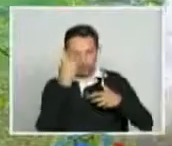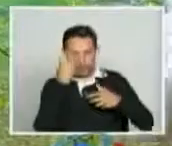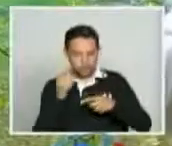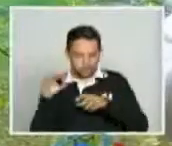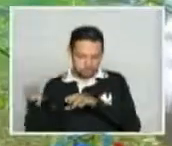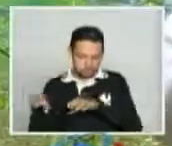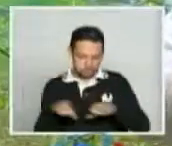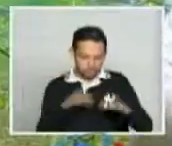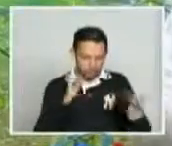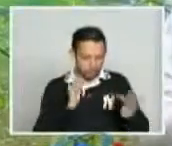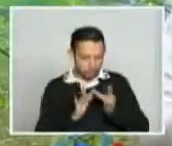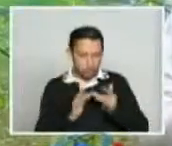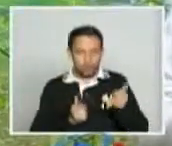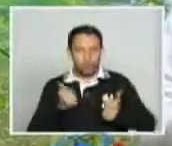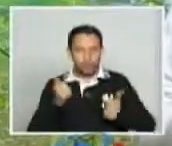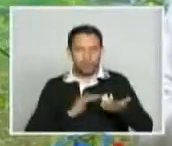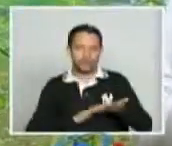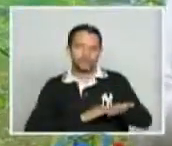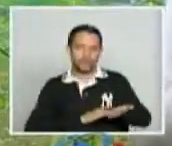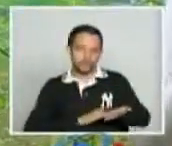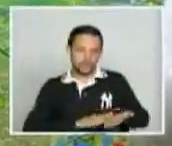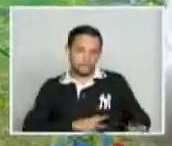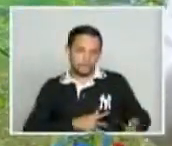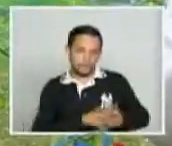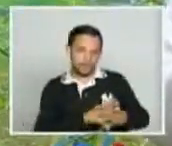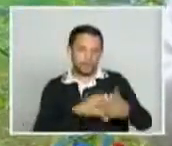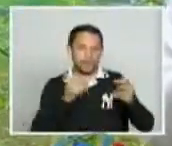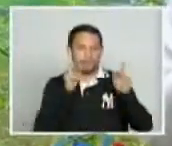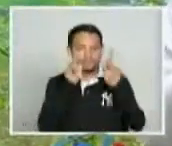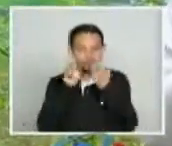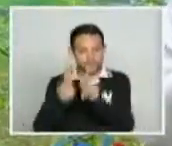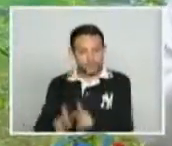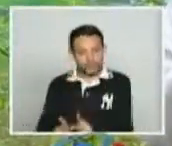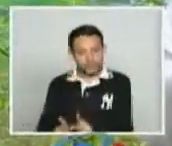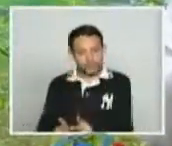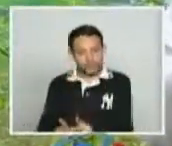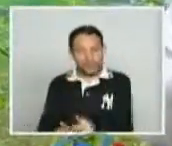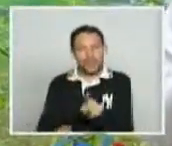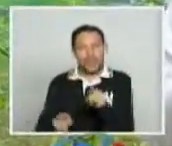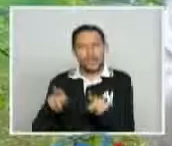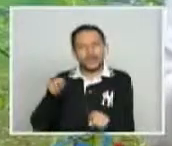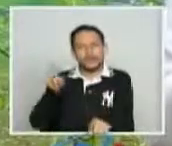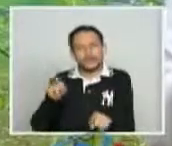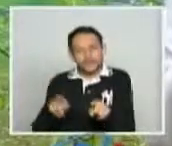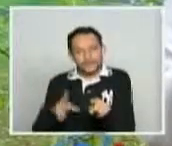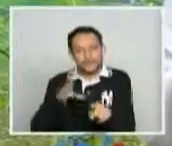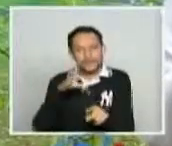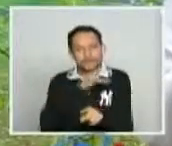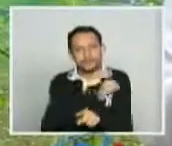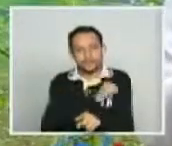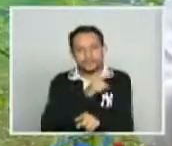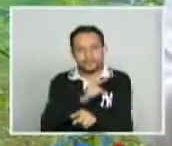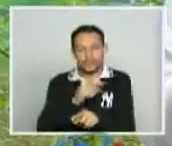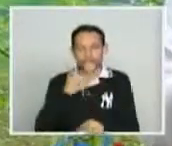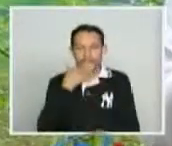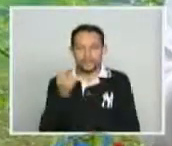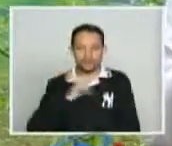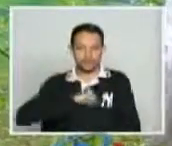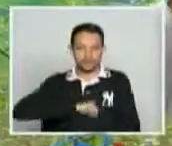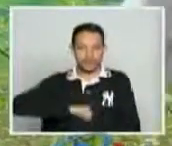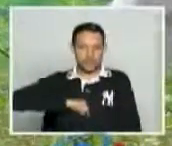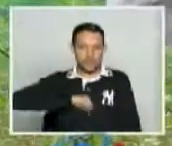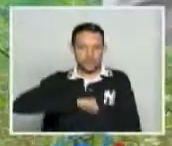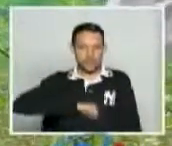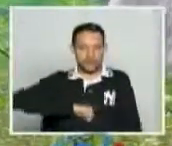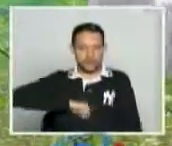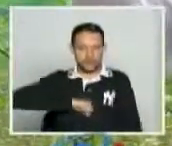para decir qué tratamiento hay que hacer. En estos pacientes, cuando hay patología, yo siempre les mando la ecografía. Y por